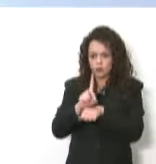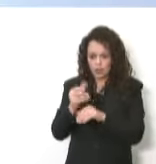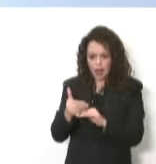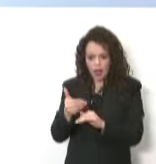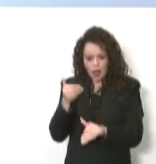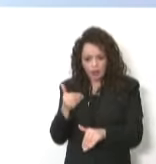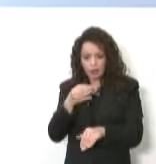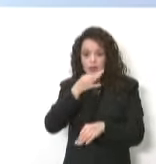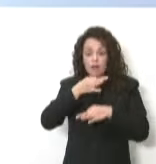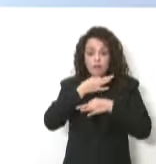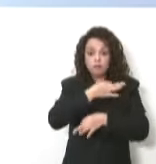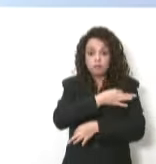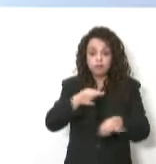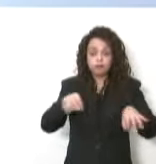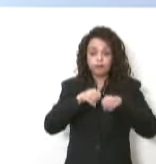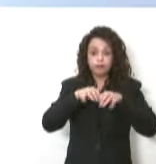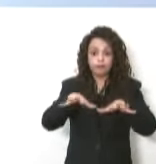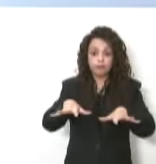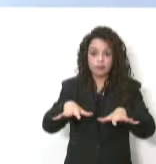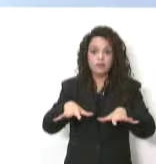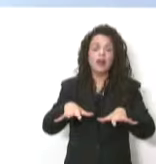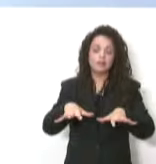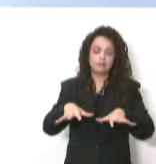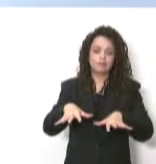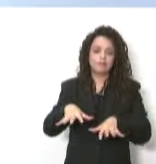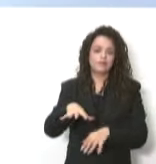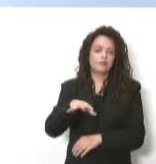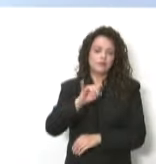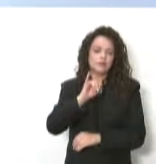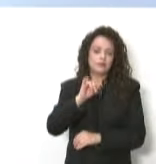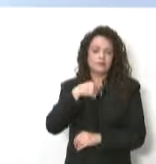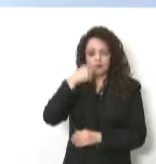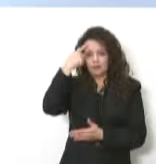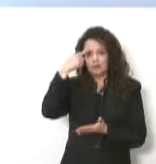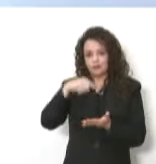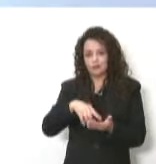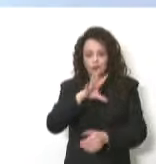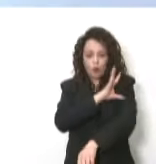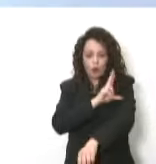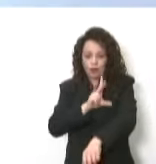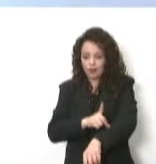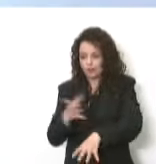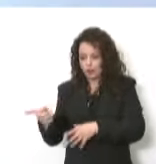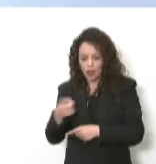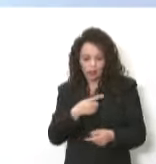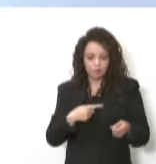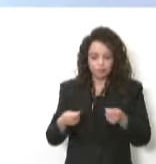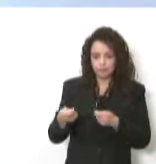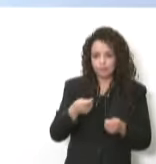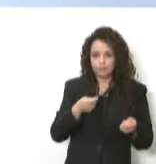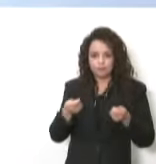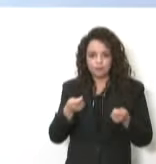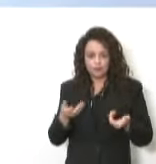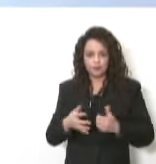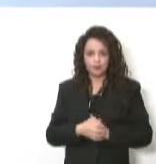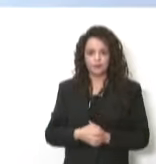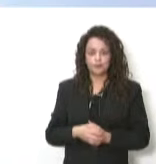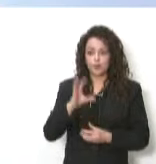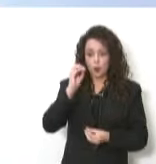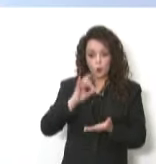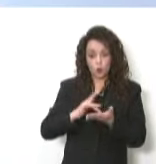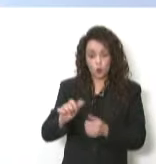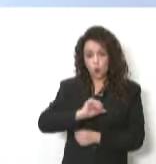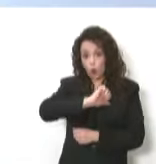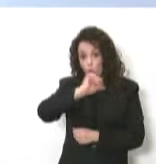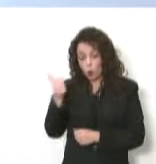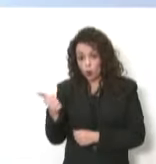el anuncio, pues seguramente ya nos coordinaremos y Josefina nos dará el punto. Pues gracias. Si no hay algún